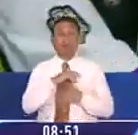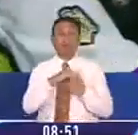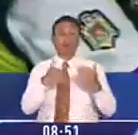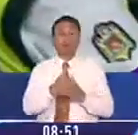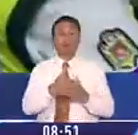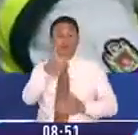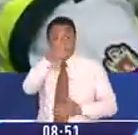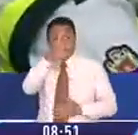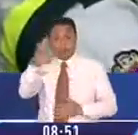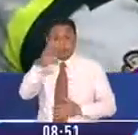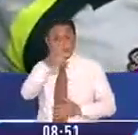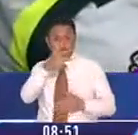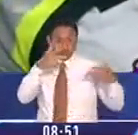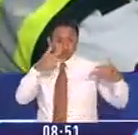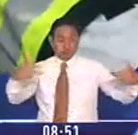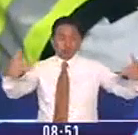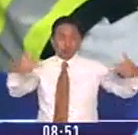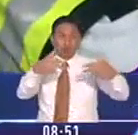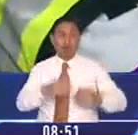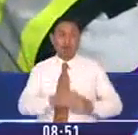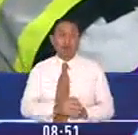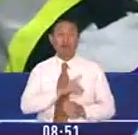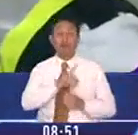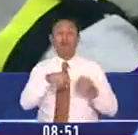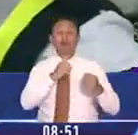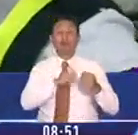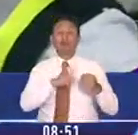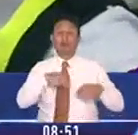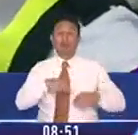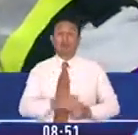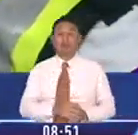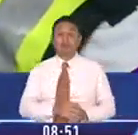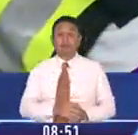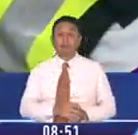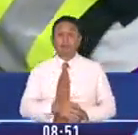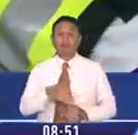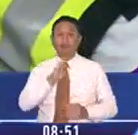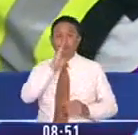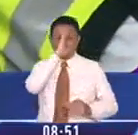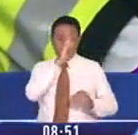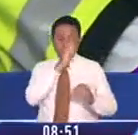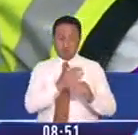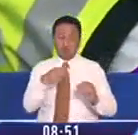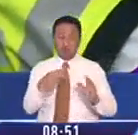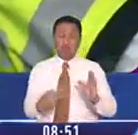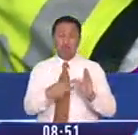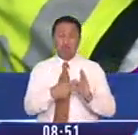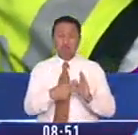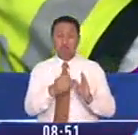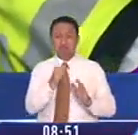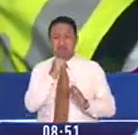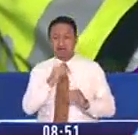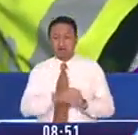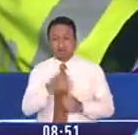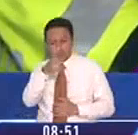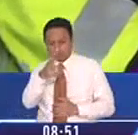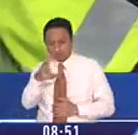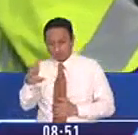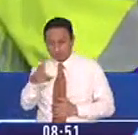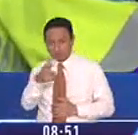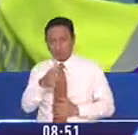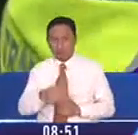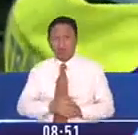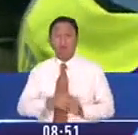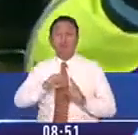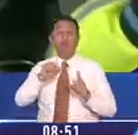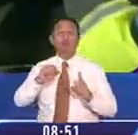están georreferenciadas y que se encuentran en toda la capital. El objetivo es poder activarlas en caso de necesitar monitorear también lo que es el